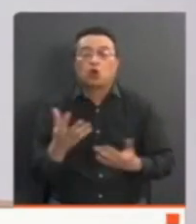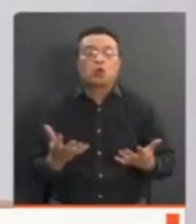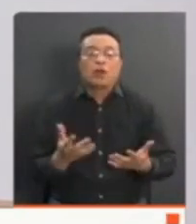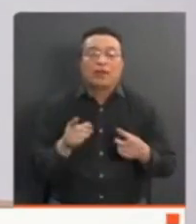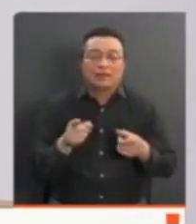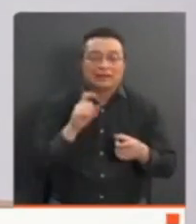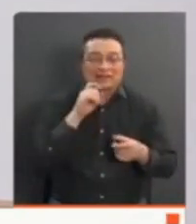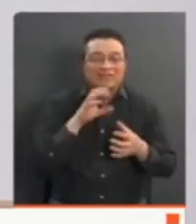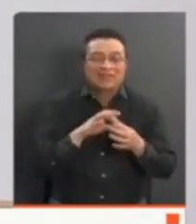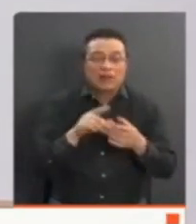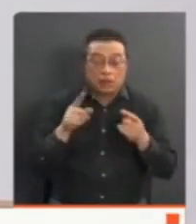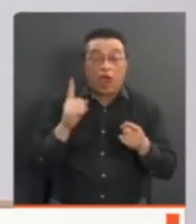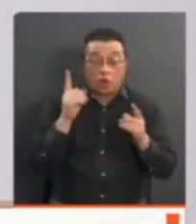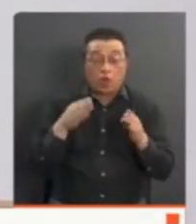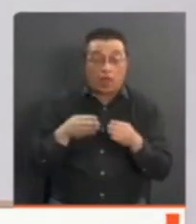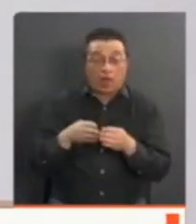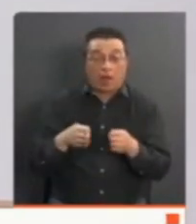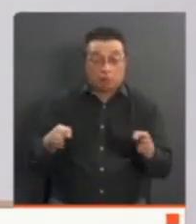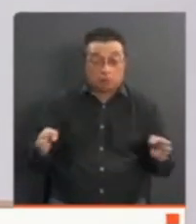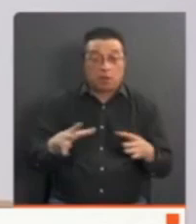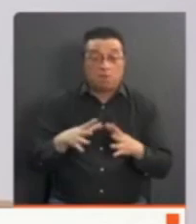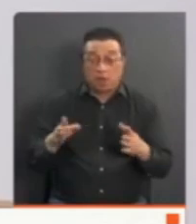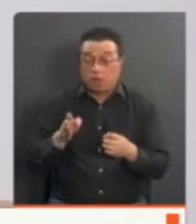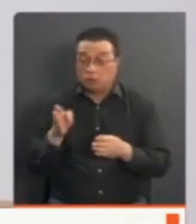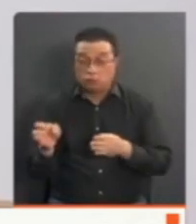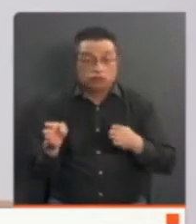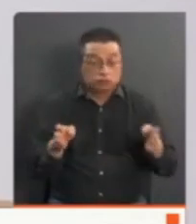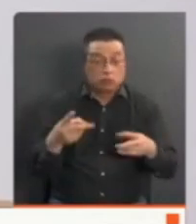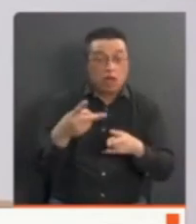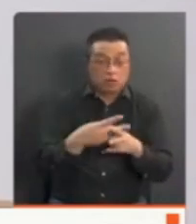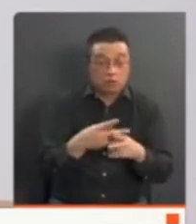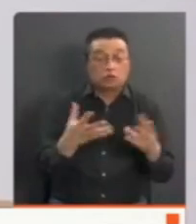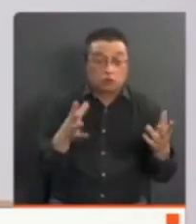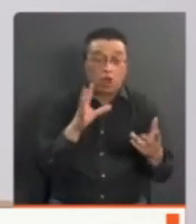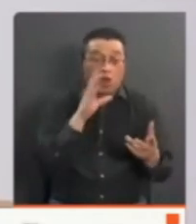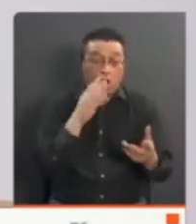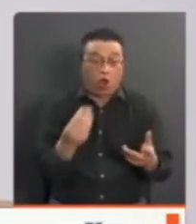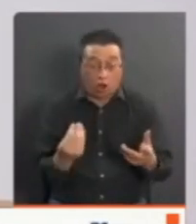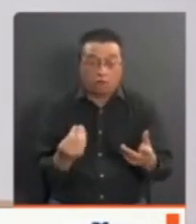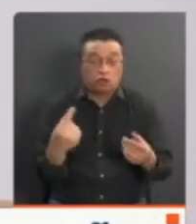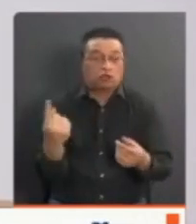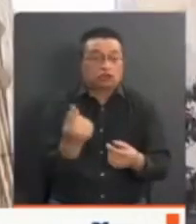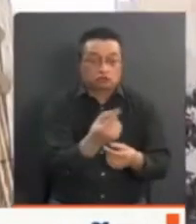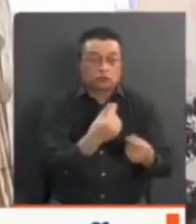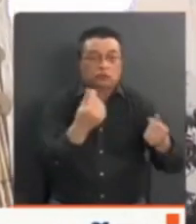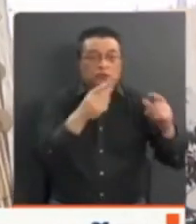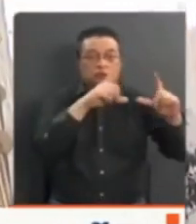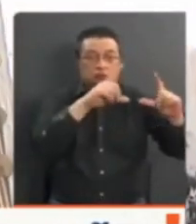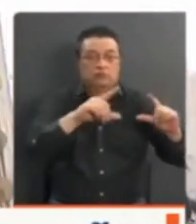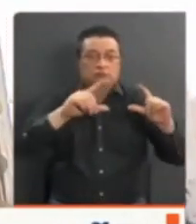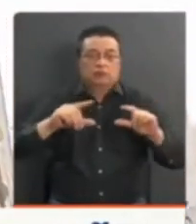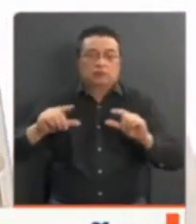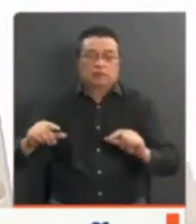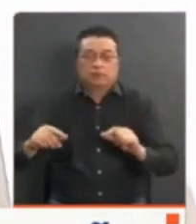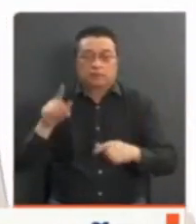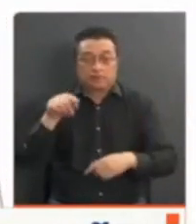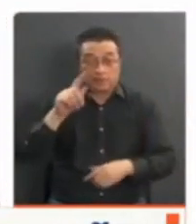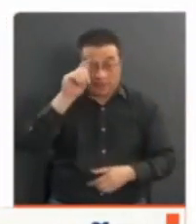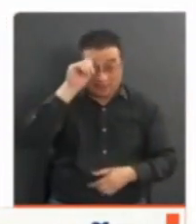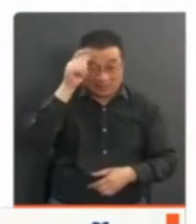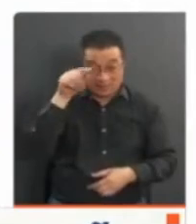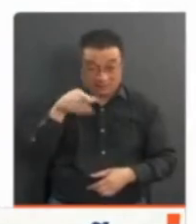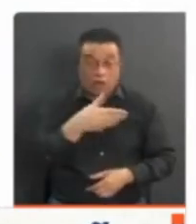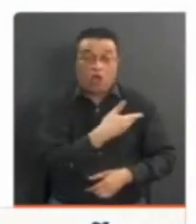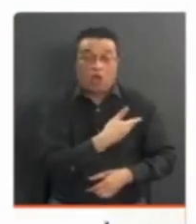una apertura mayor de opciones para arrendatarios, por supuesto, hace que los precios también bajen. Una iniciativa que el gobierno